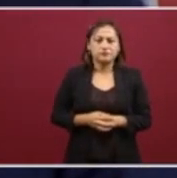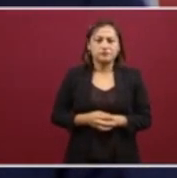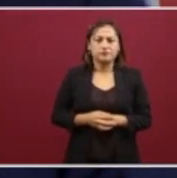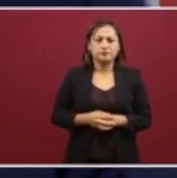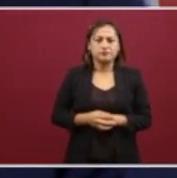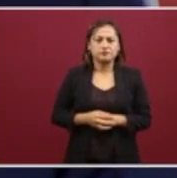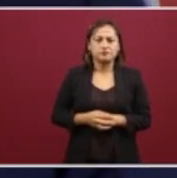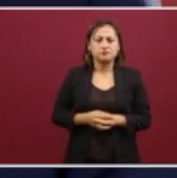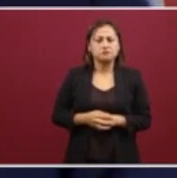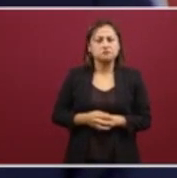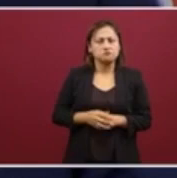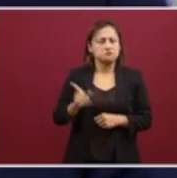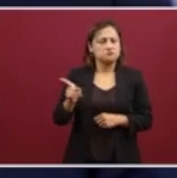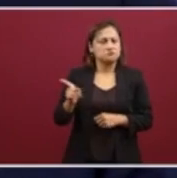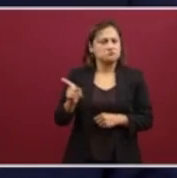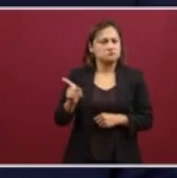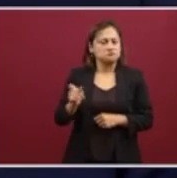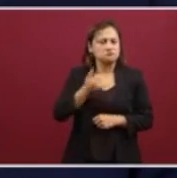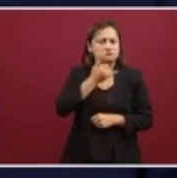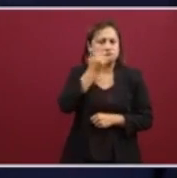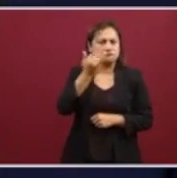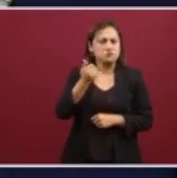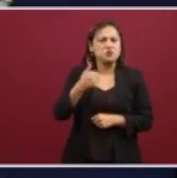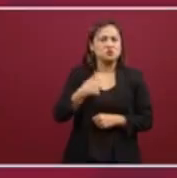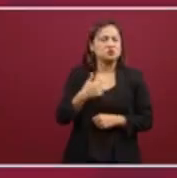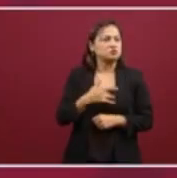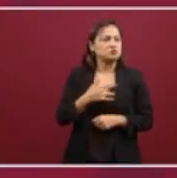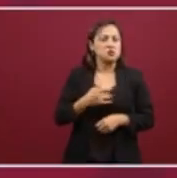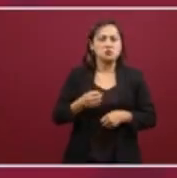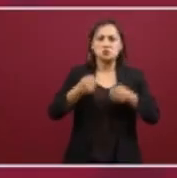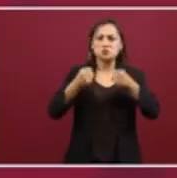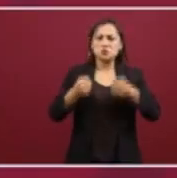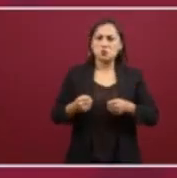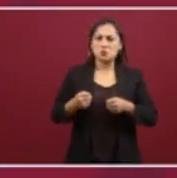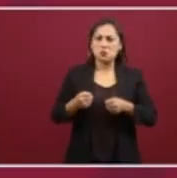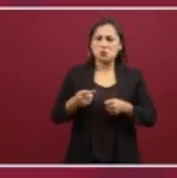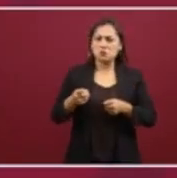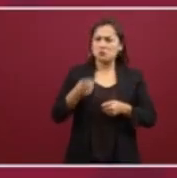Yo puedo asegurar que ya no hay corrupción